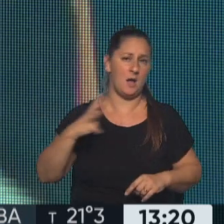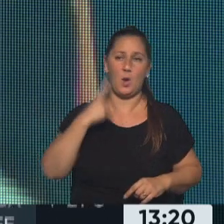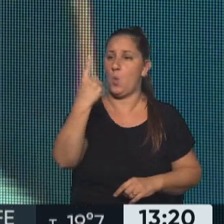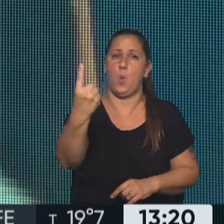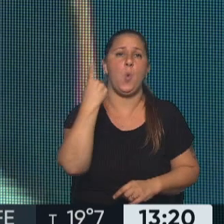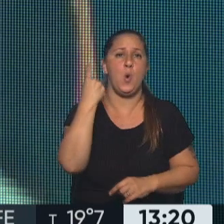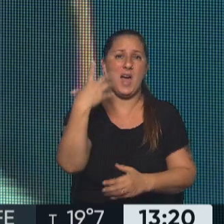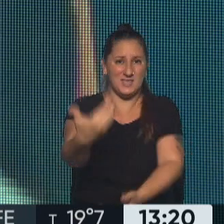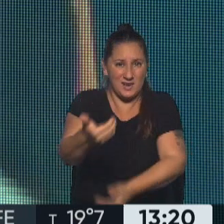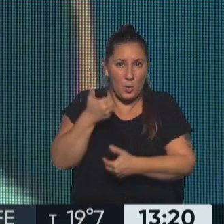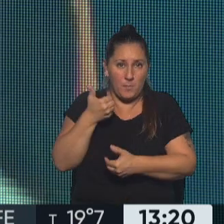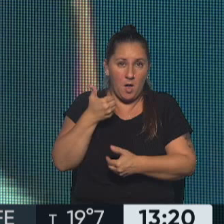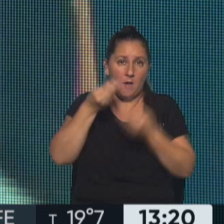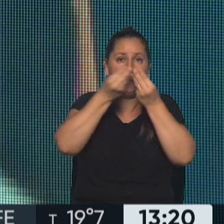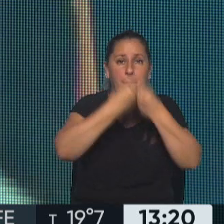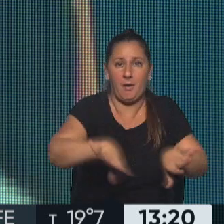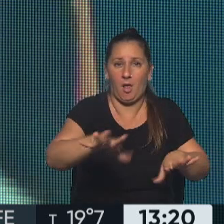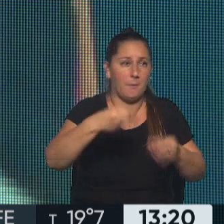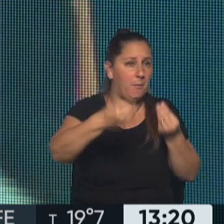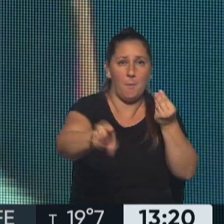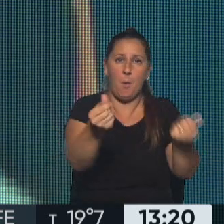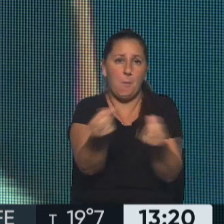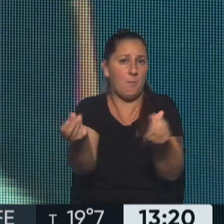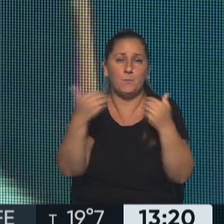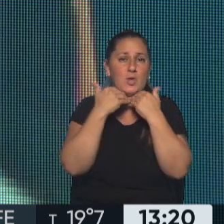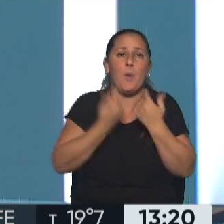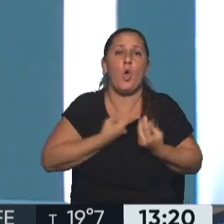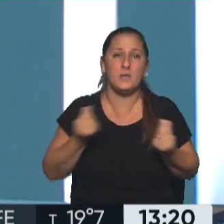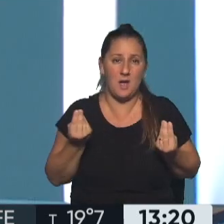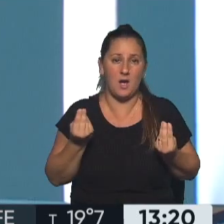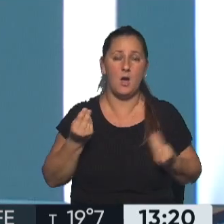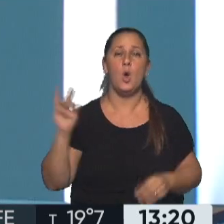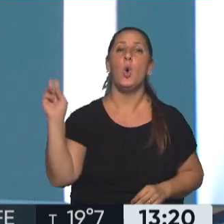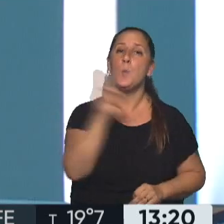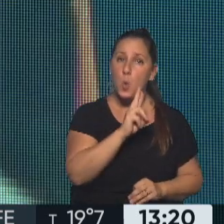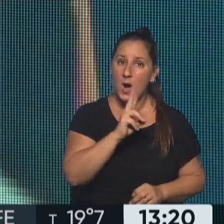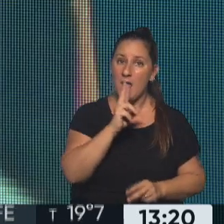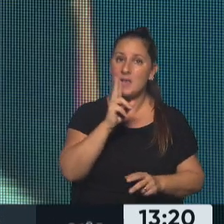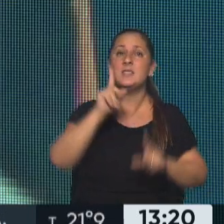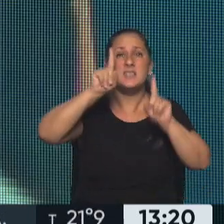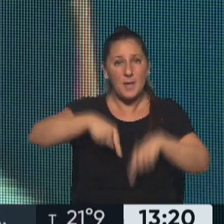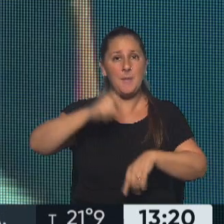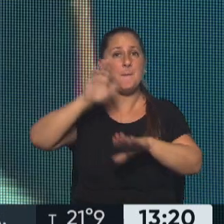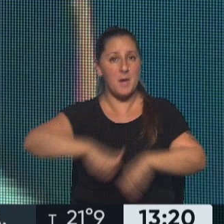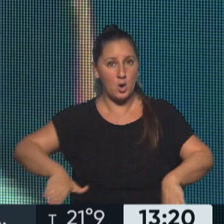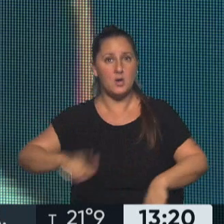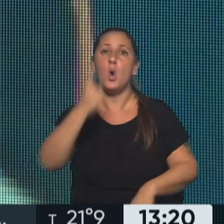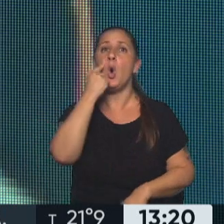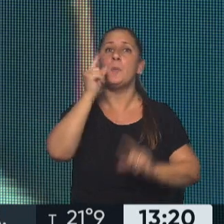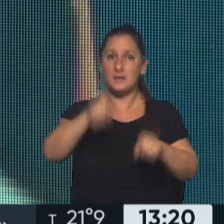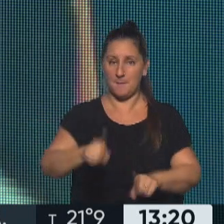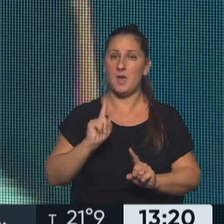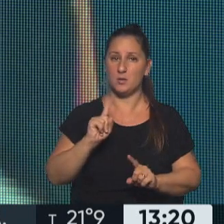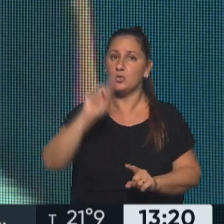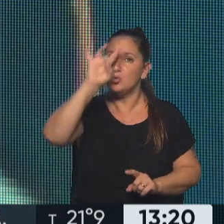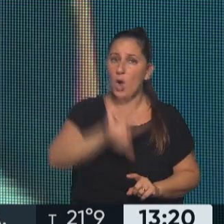recupera hay muchísimas las que no se tiene ni idea estamos hablando de mujeres pero también de menores mujeres menores y hombres también no